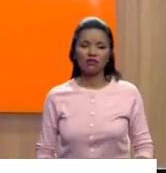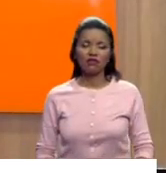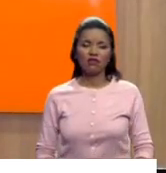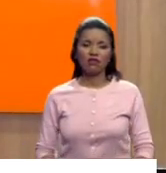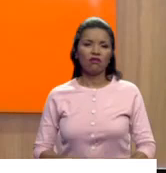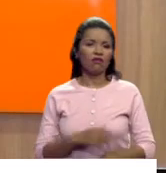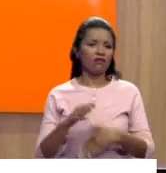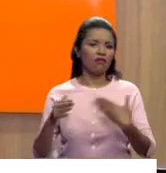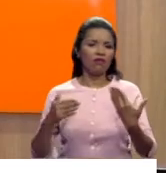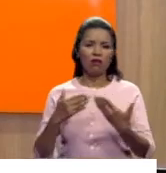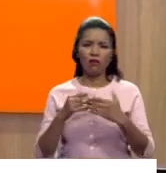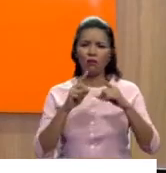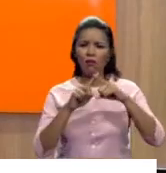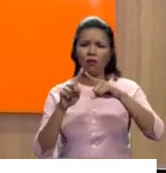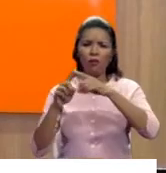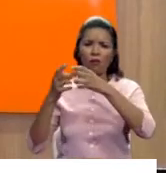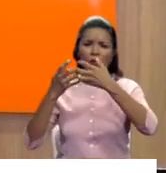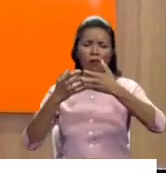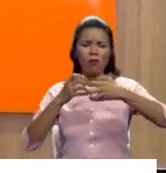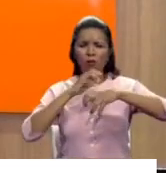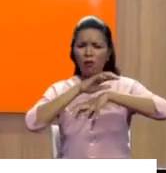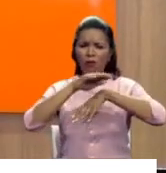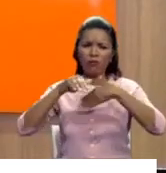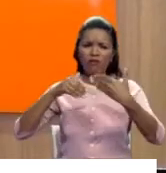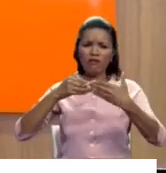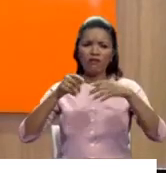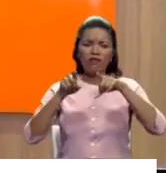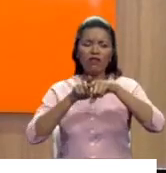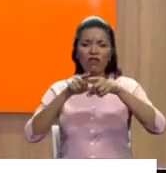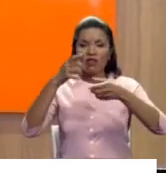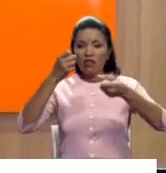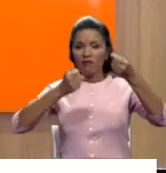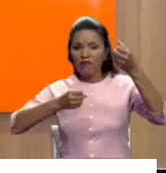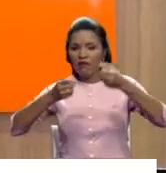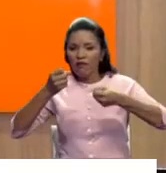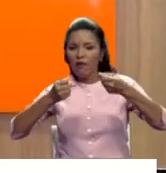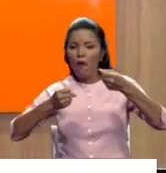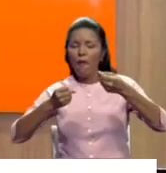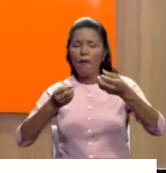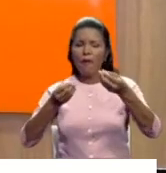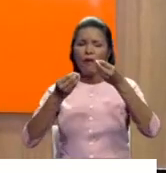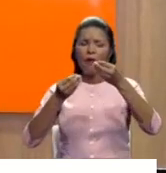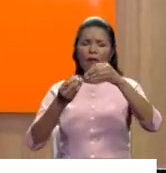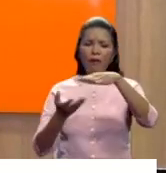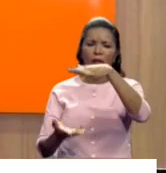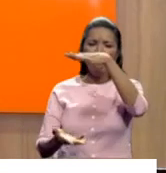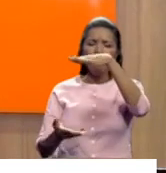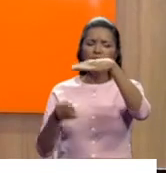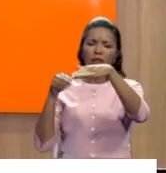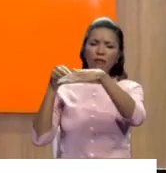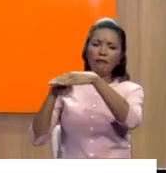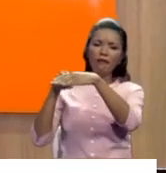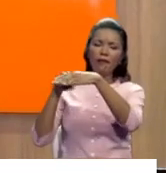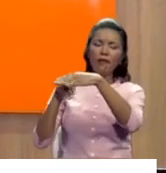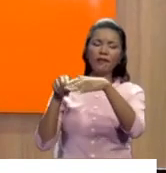industria, en la parte de lácteos. Hay mucha leche acumulada en las áreas de producción,